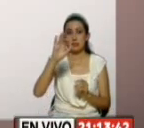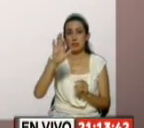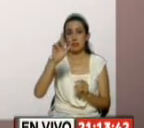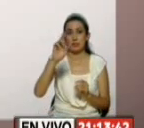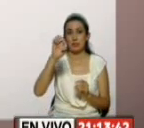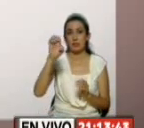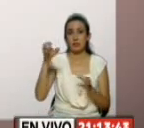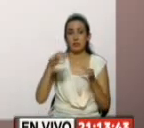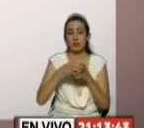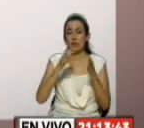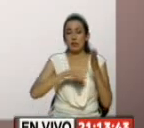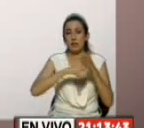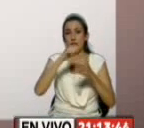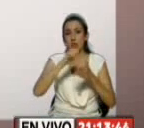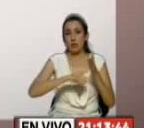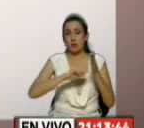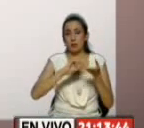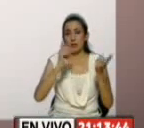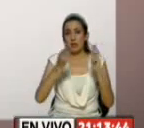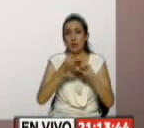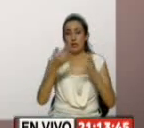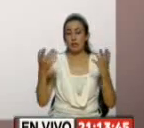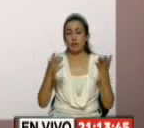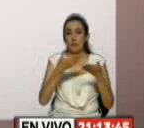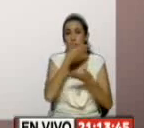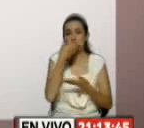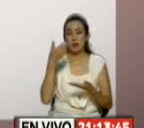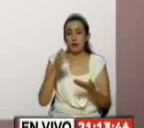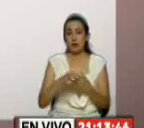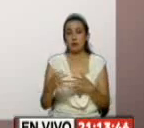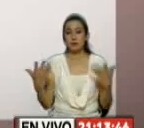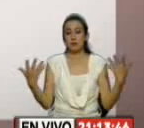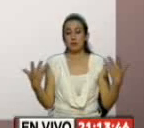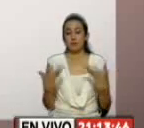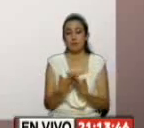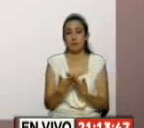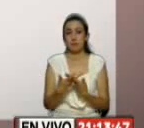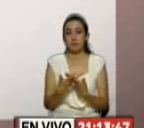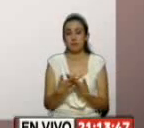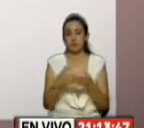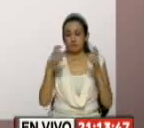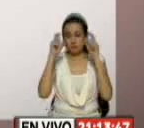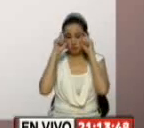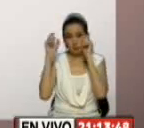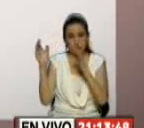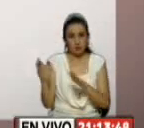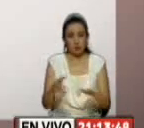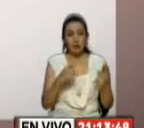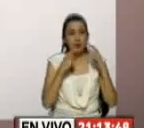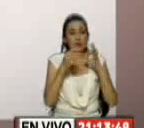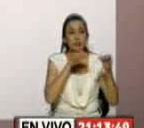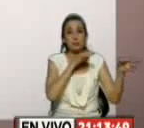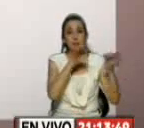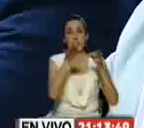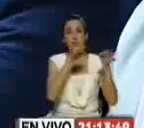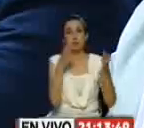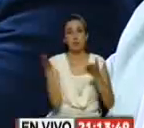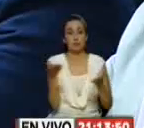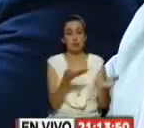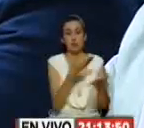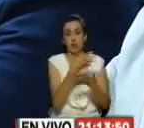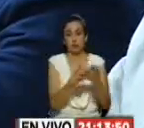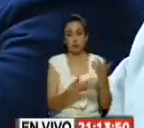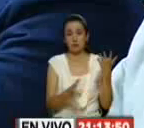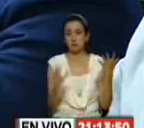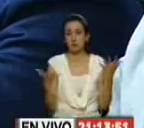una consultoría para el mejoramiento de los enlaces. Sin embargo, la fiscal detalló que no se justificó la prestación de estos servicios. Por